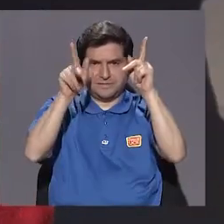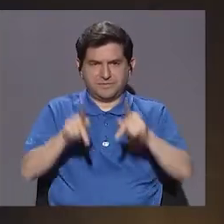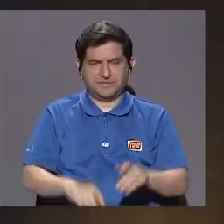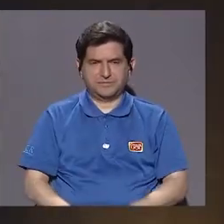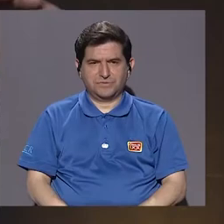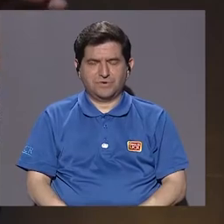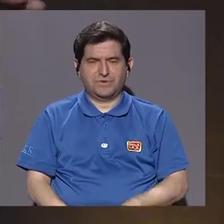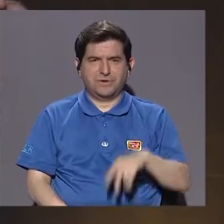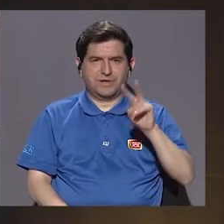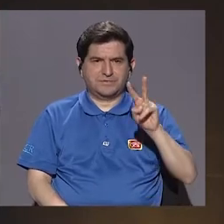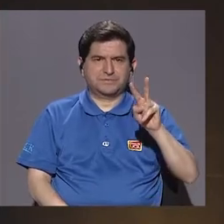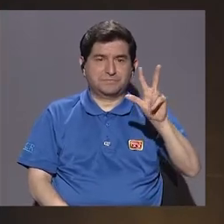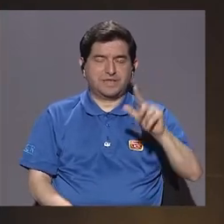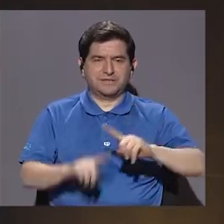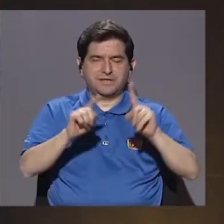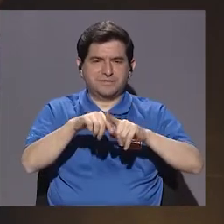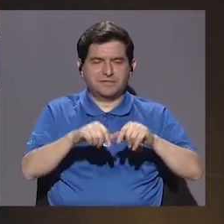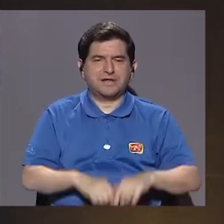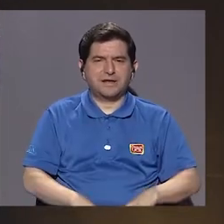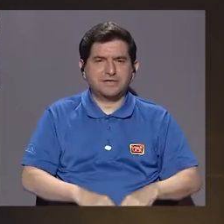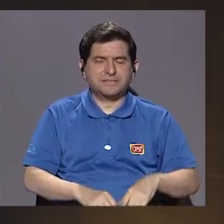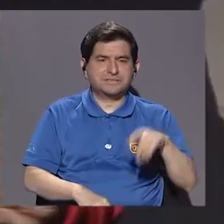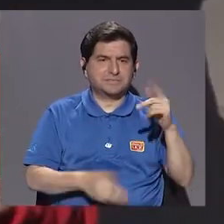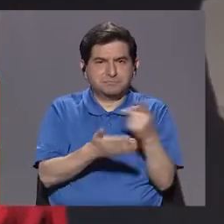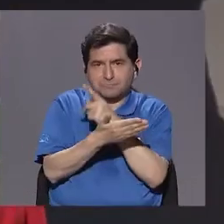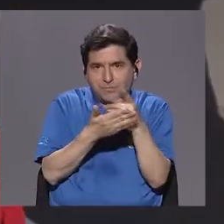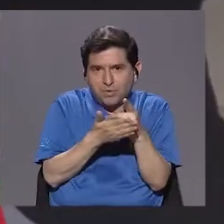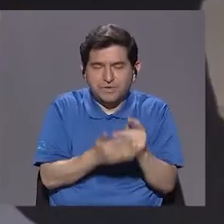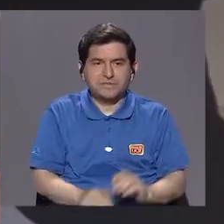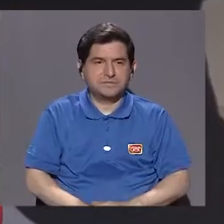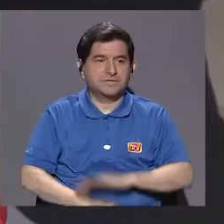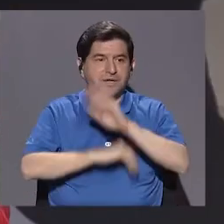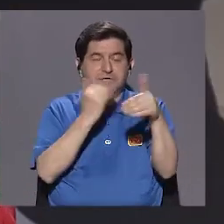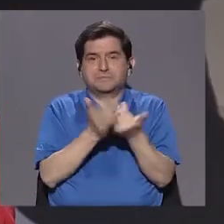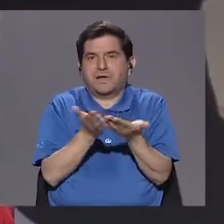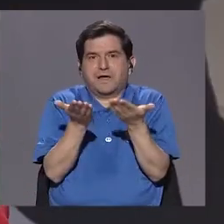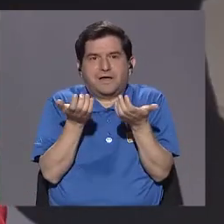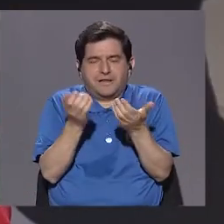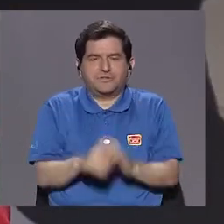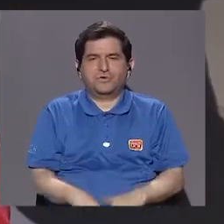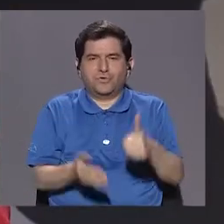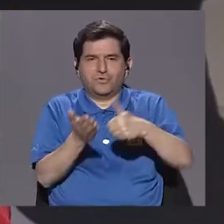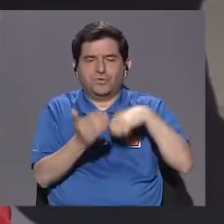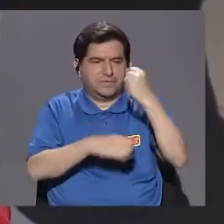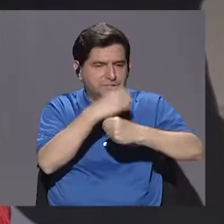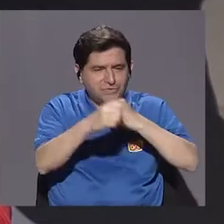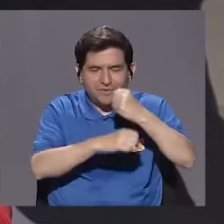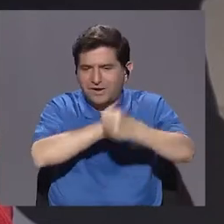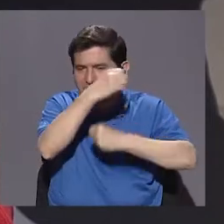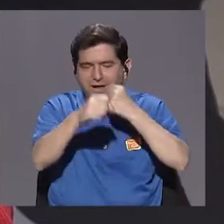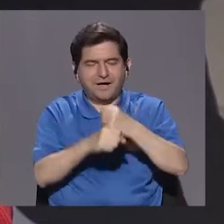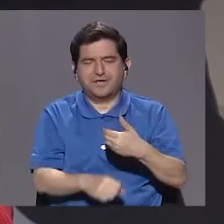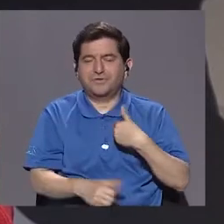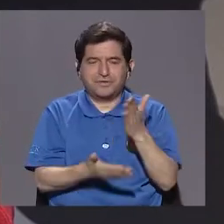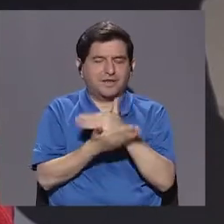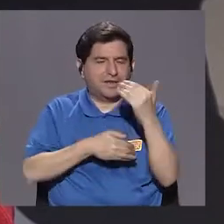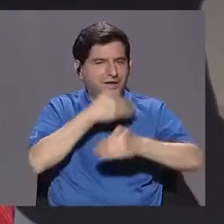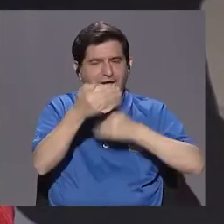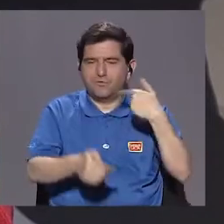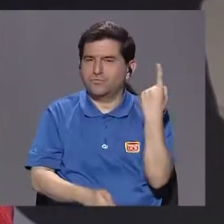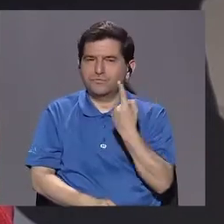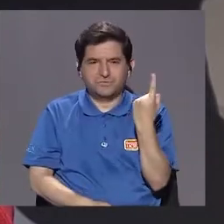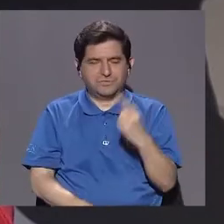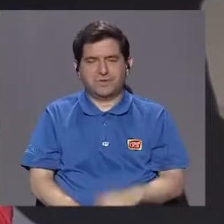los estados para todos los gustos para todos los gustos con elecciones que se hacen todos los años que todos los años había algún proceso electoral